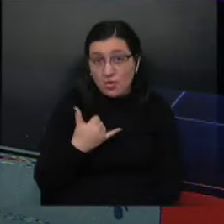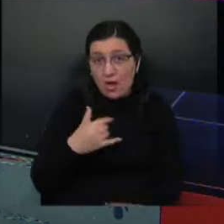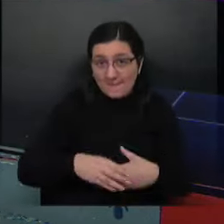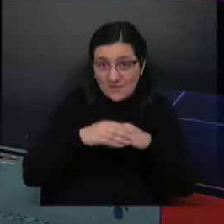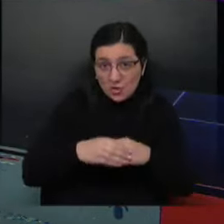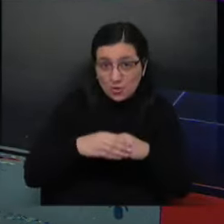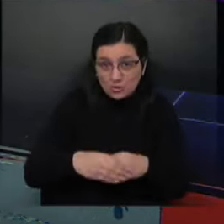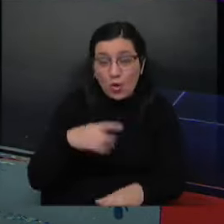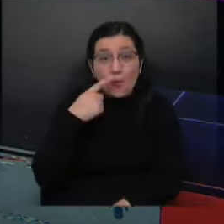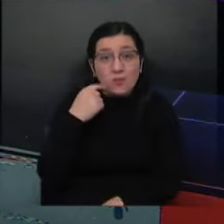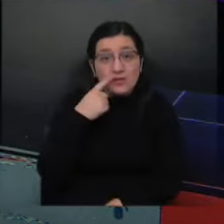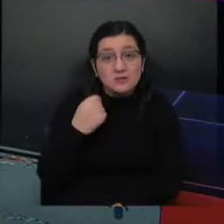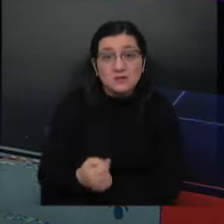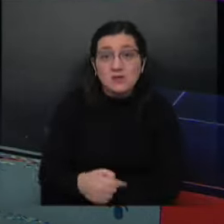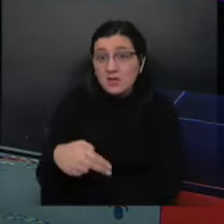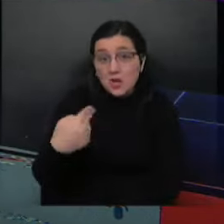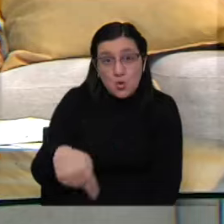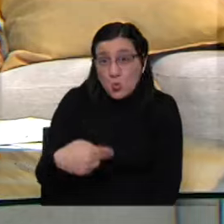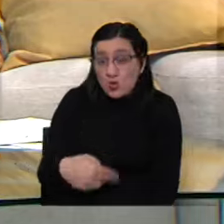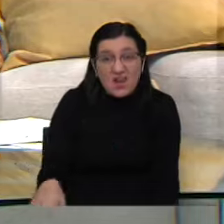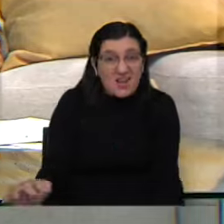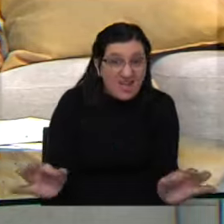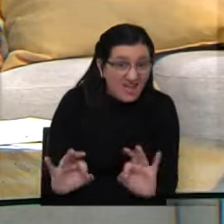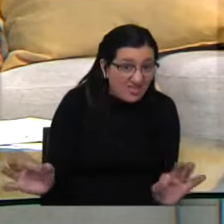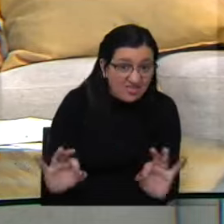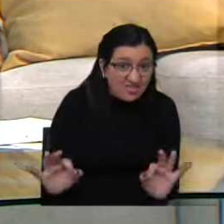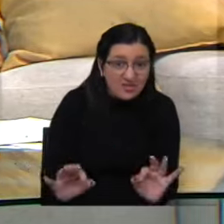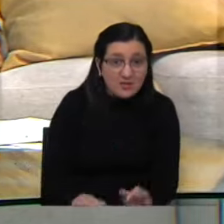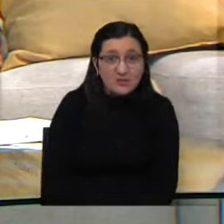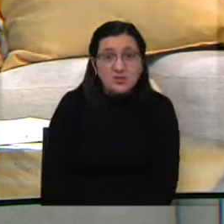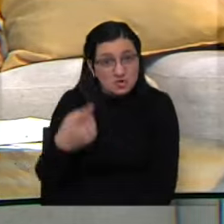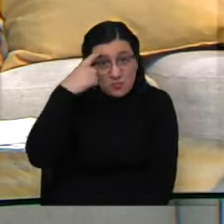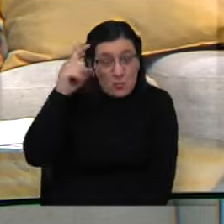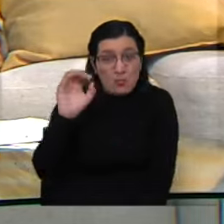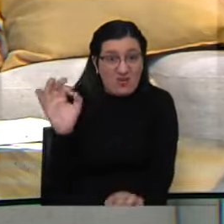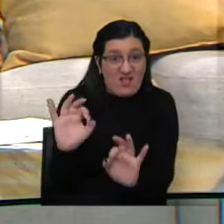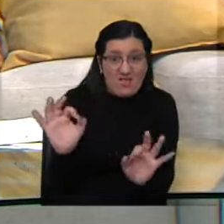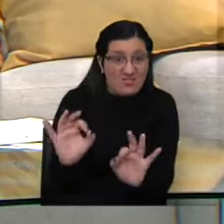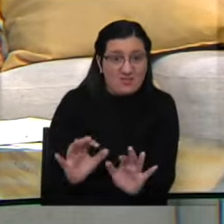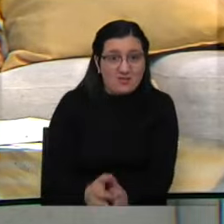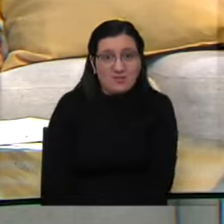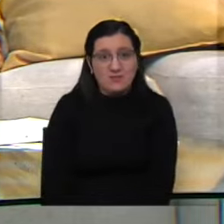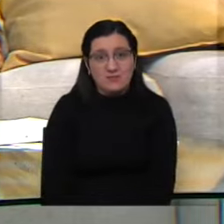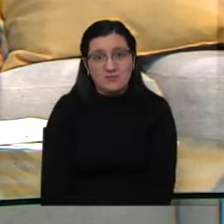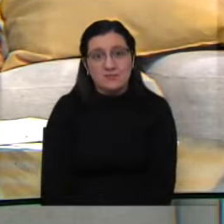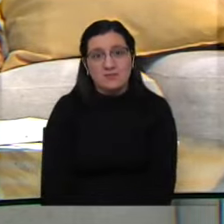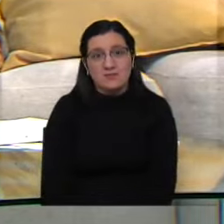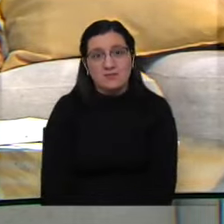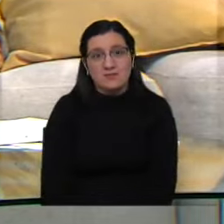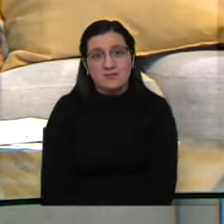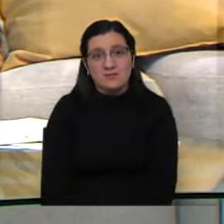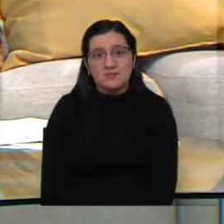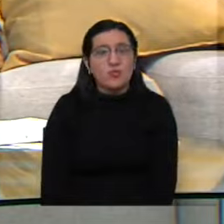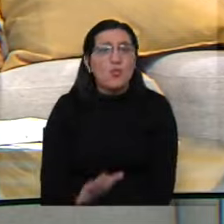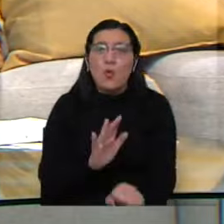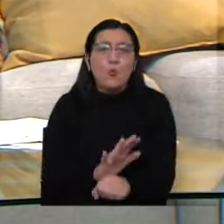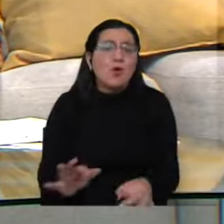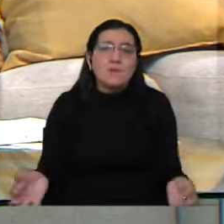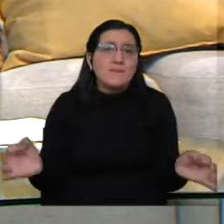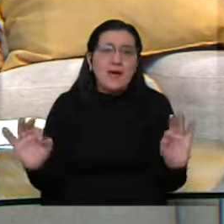amigos que nunca hubo nada jamás y no se me ocurre jamás y no se me ocurre hermano ya son